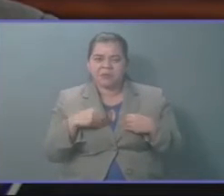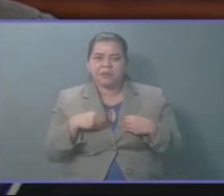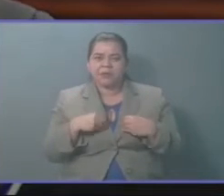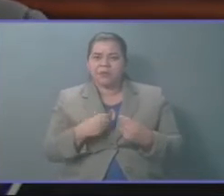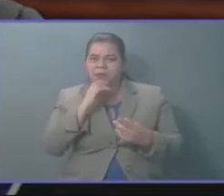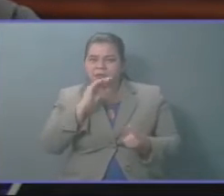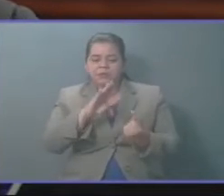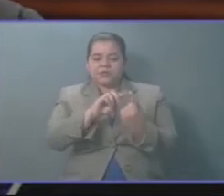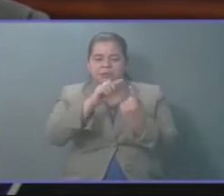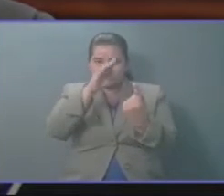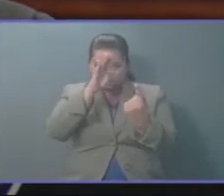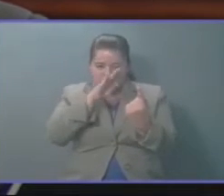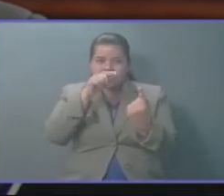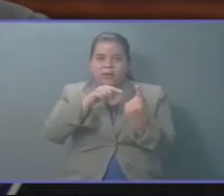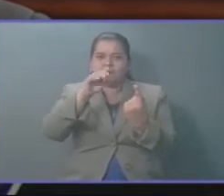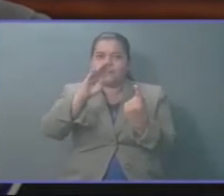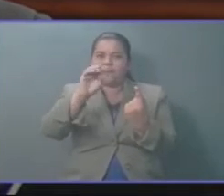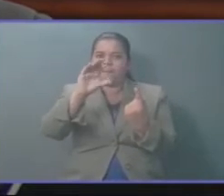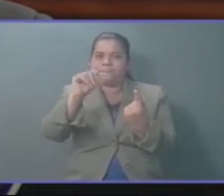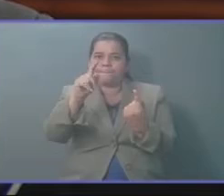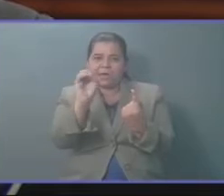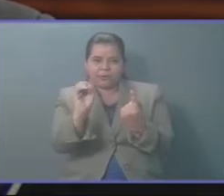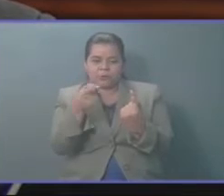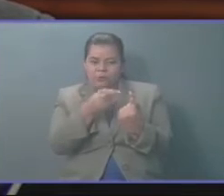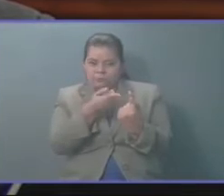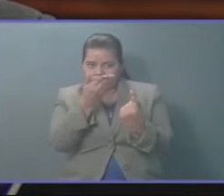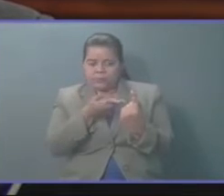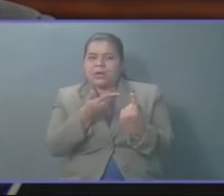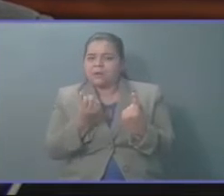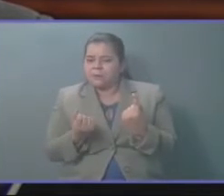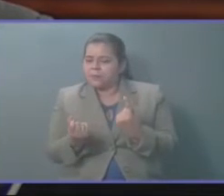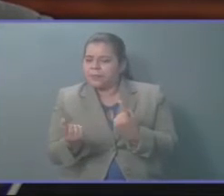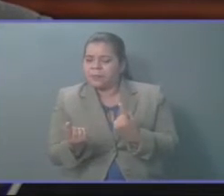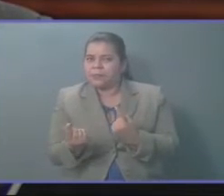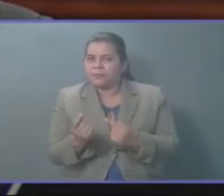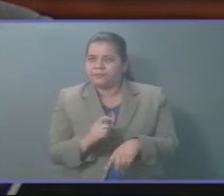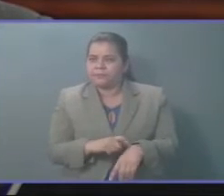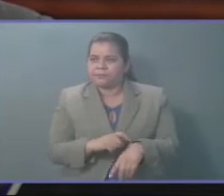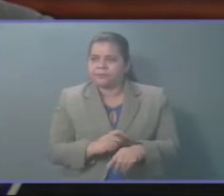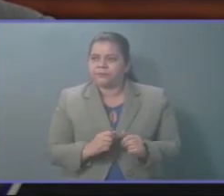beatificarlo y será esta beatificación ya muy pronto. Entonces,